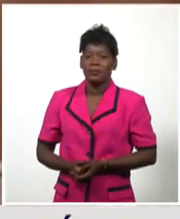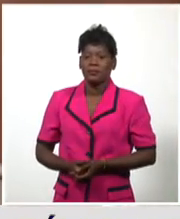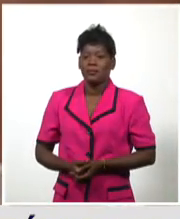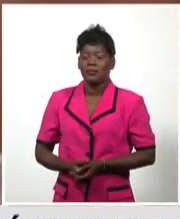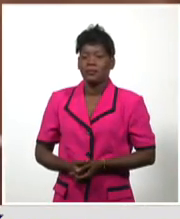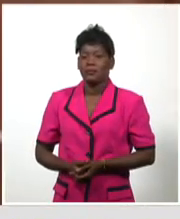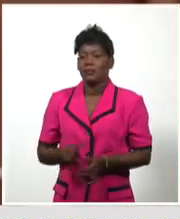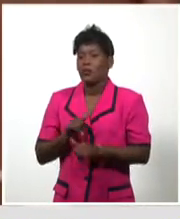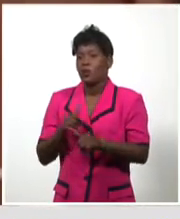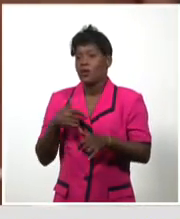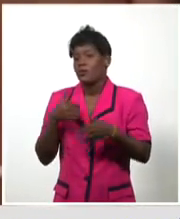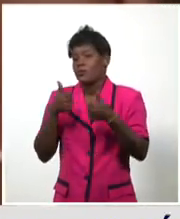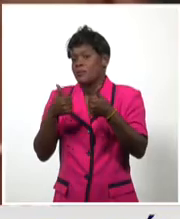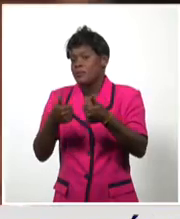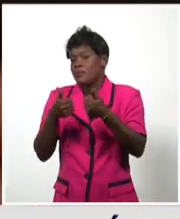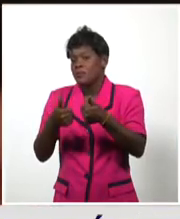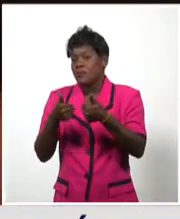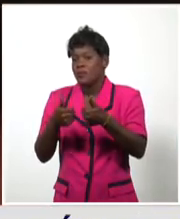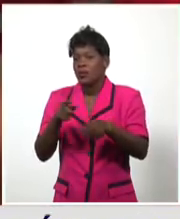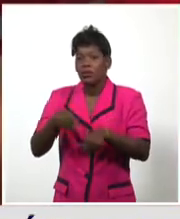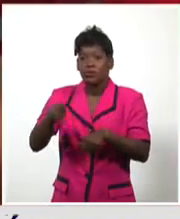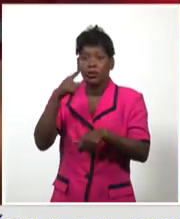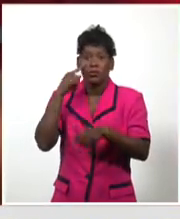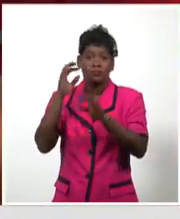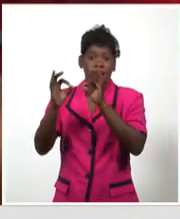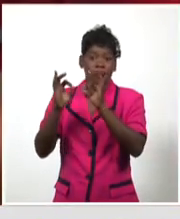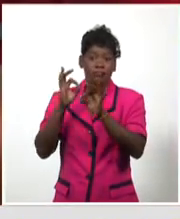Yo estoy bien. ¿Ustedes se están cuidando?